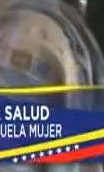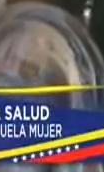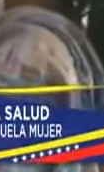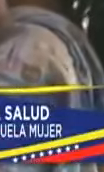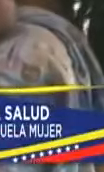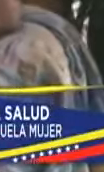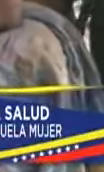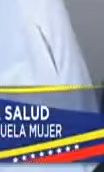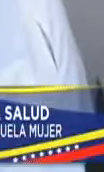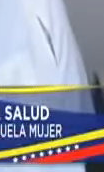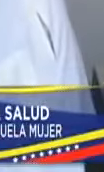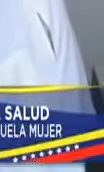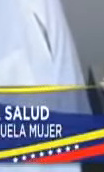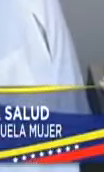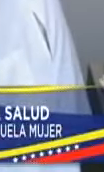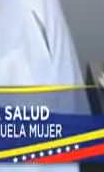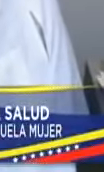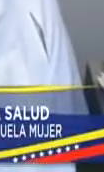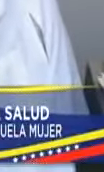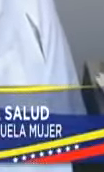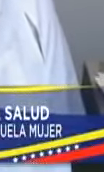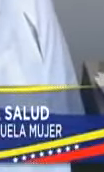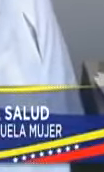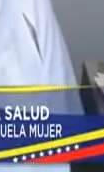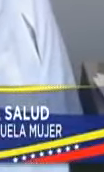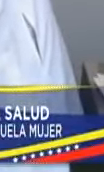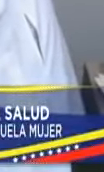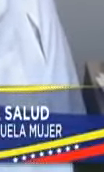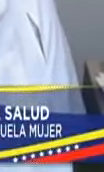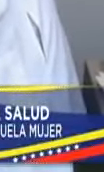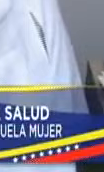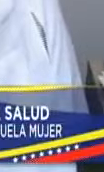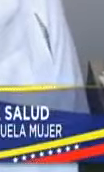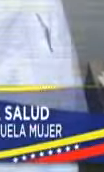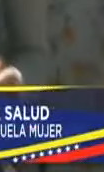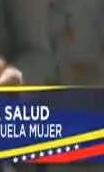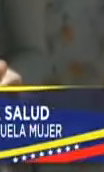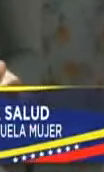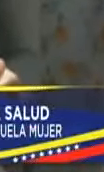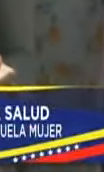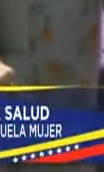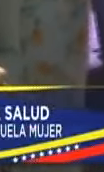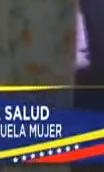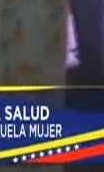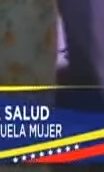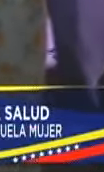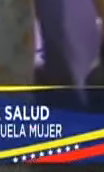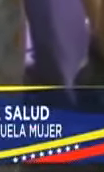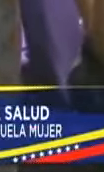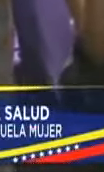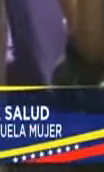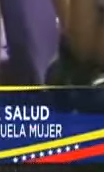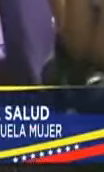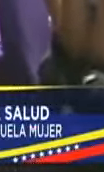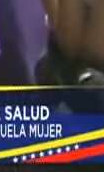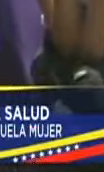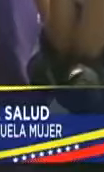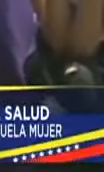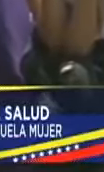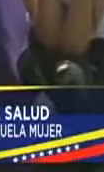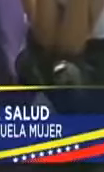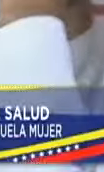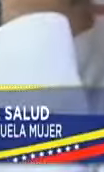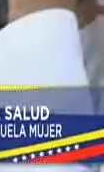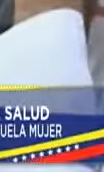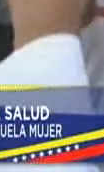una farmacia que han sido desplegados para esta atención en esta importante actividad que se lleva a cabo